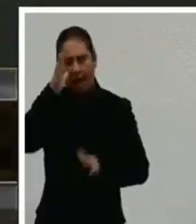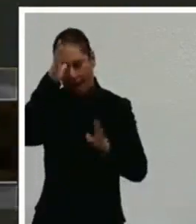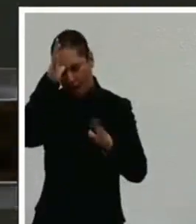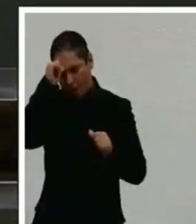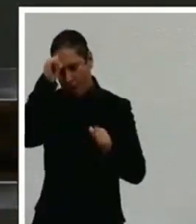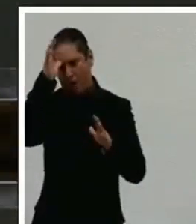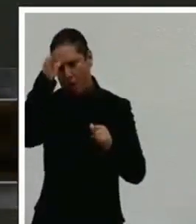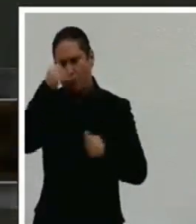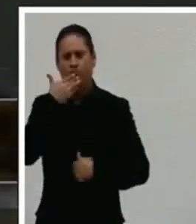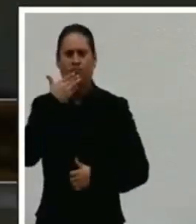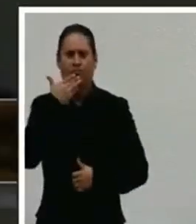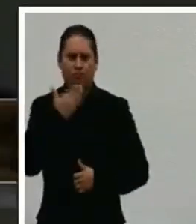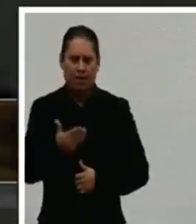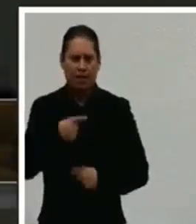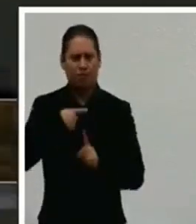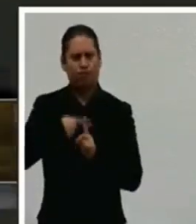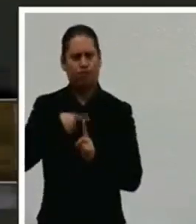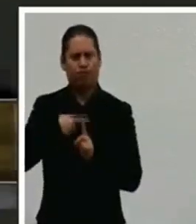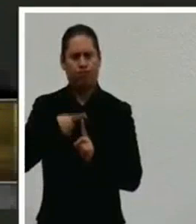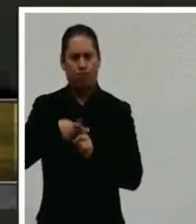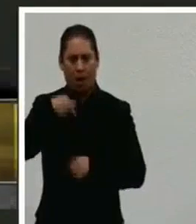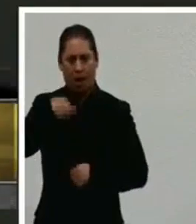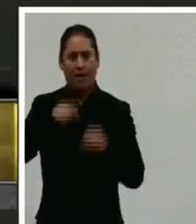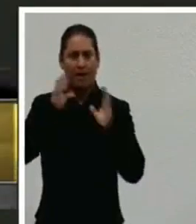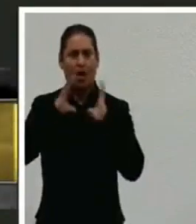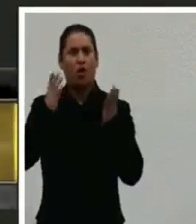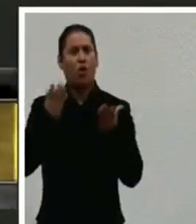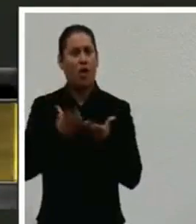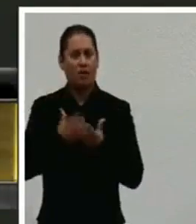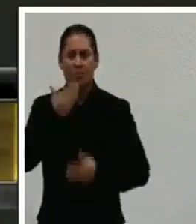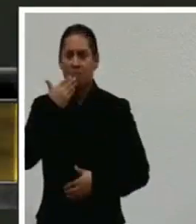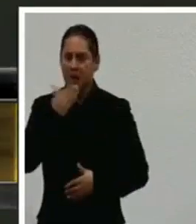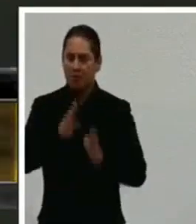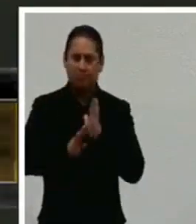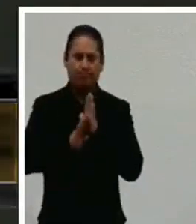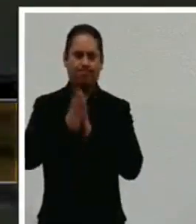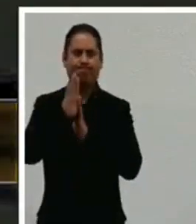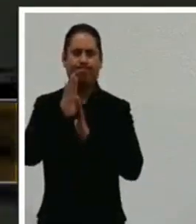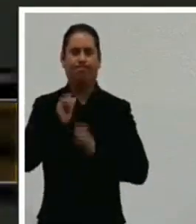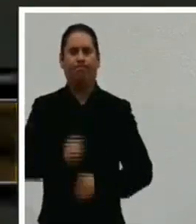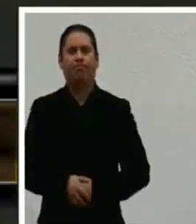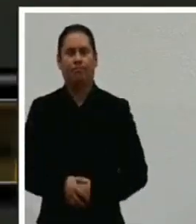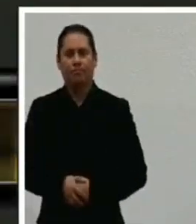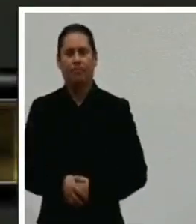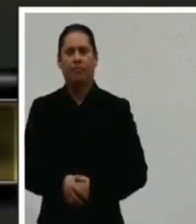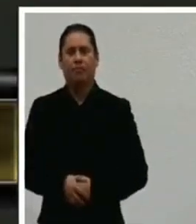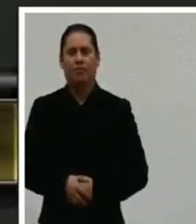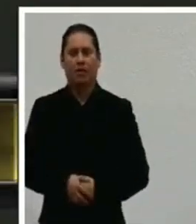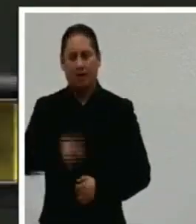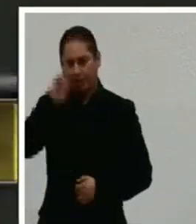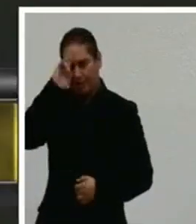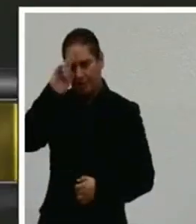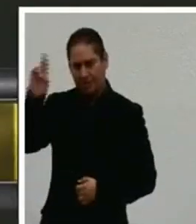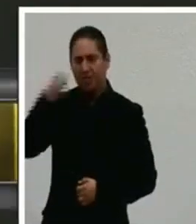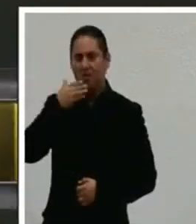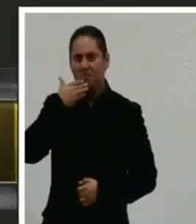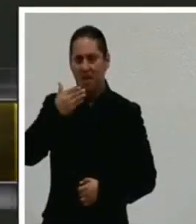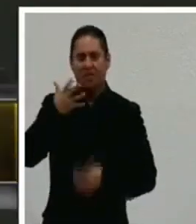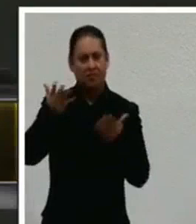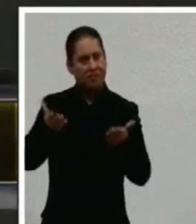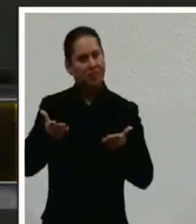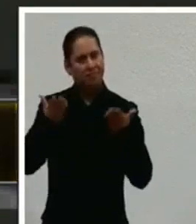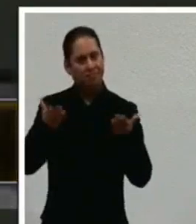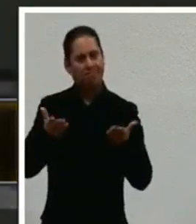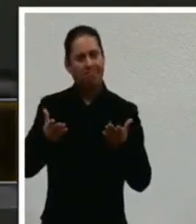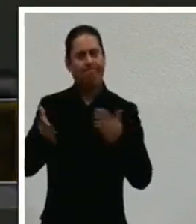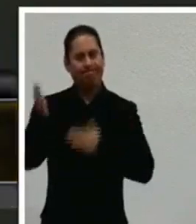acuerdos, podemos hacer que este honorable Congreso brille y brille si estamos unidos. Así es que mi reconocimiento y les deseo todo el